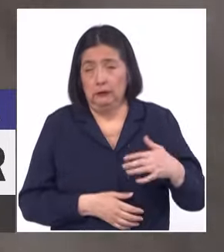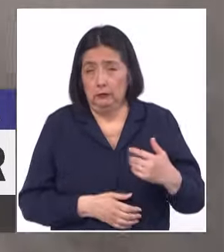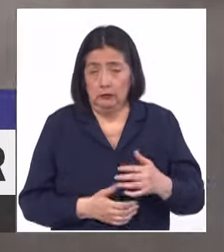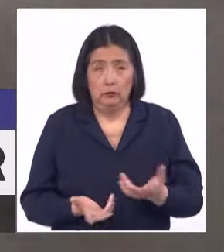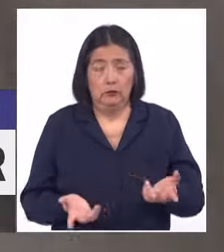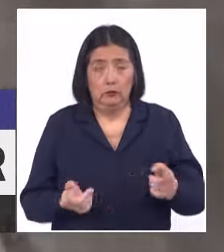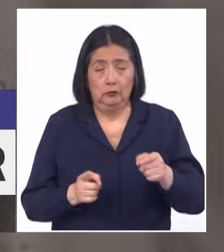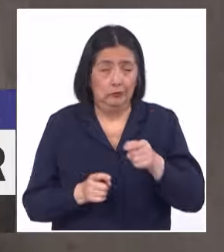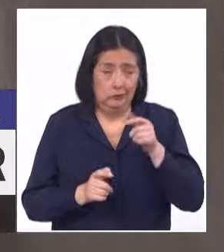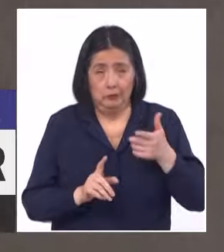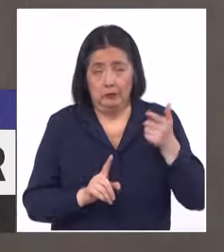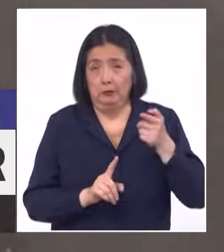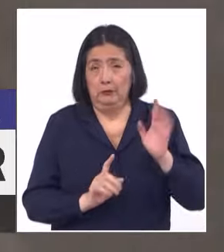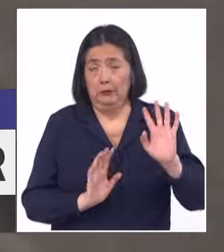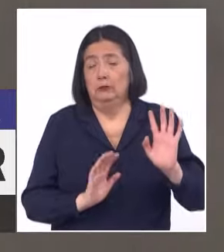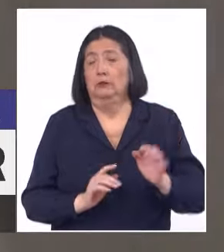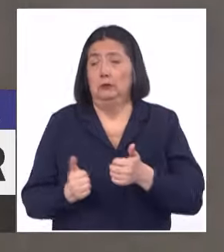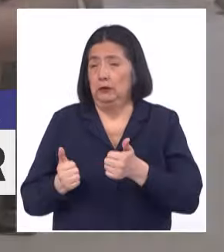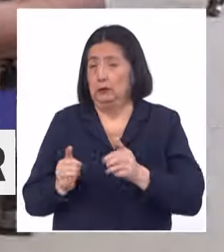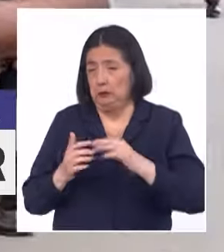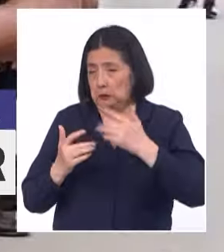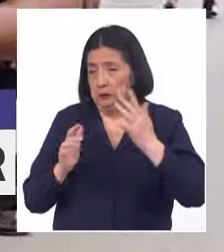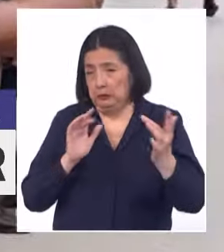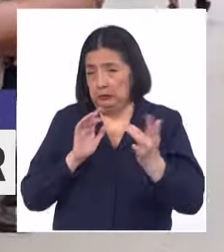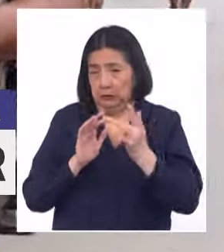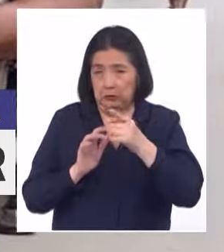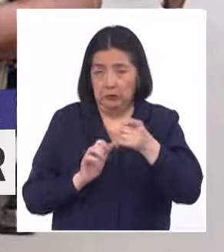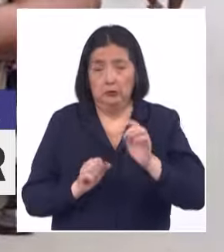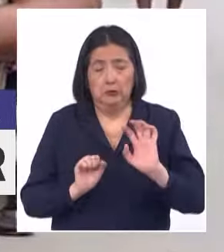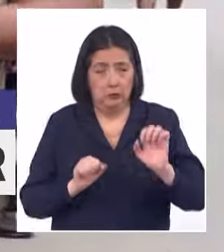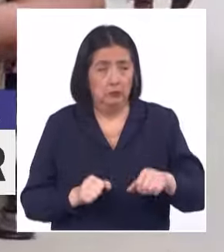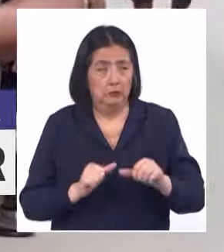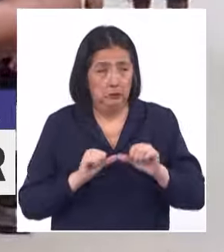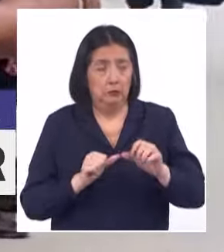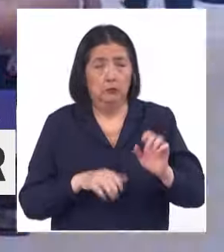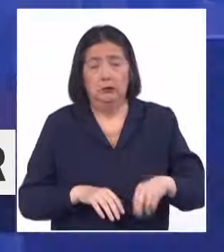atentado, Lorena. Muy bien, John. En cualquier momento regresamos contigo, pero vamos a seguir en la región Tumbes